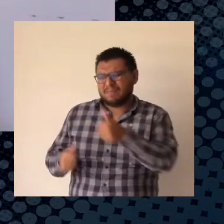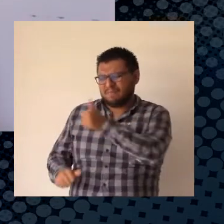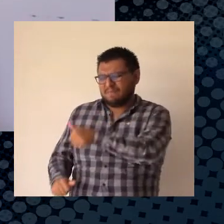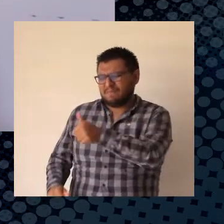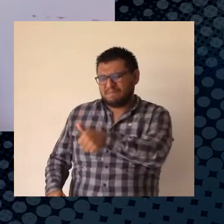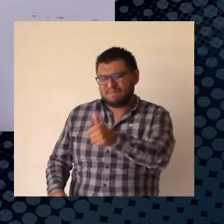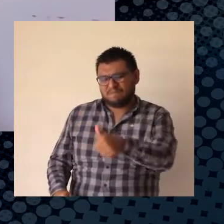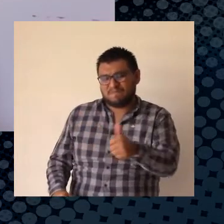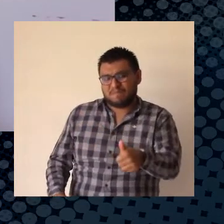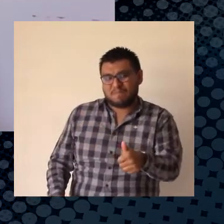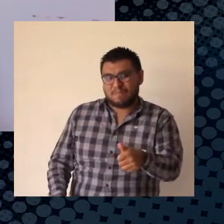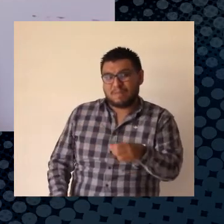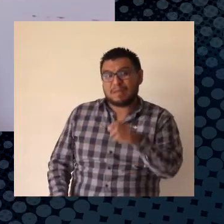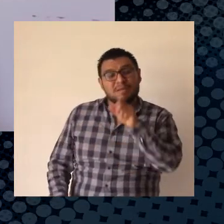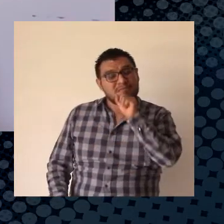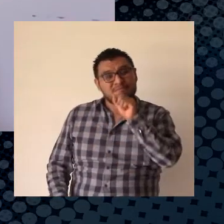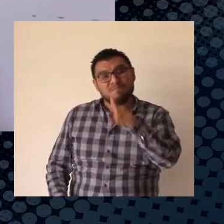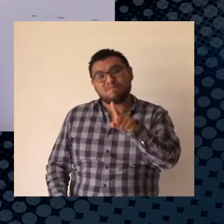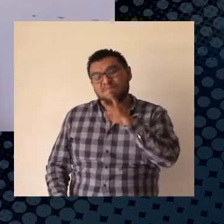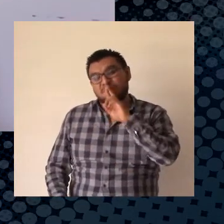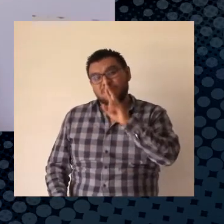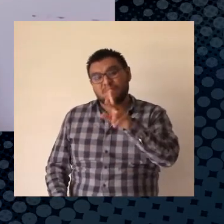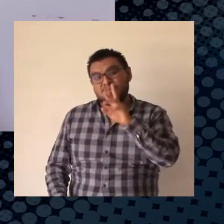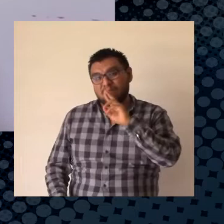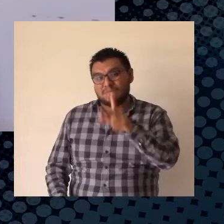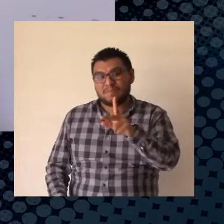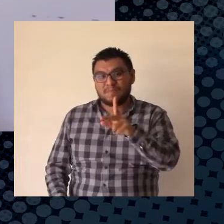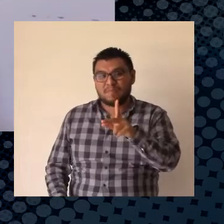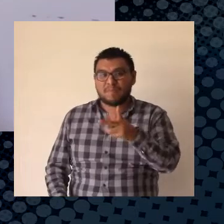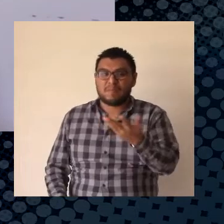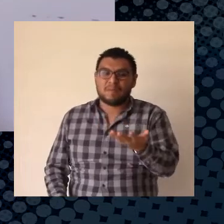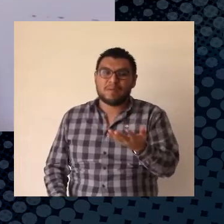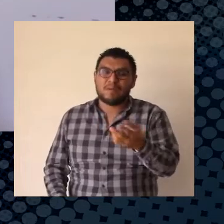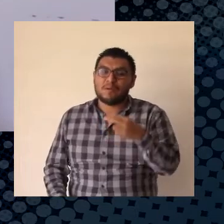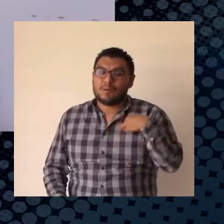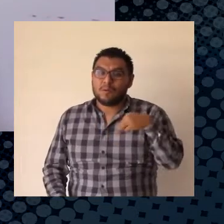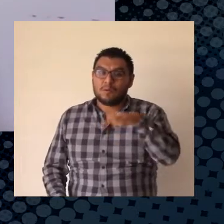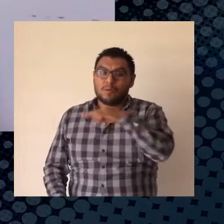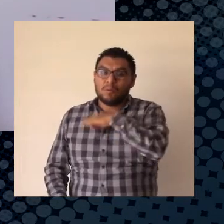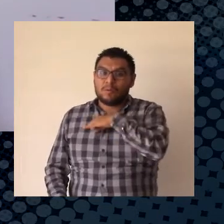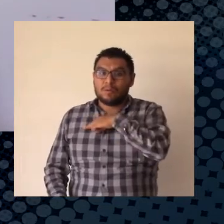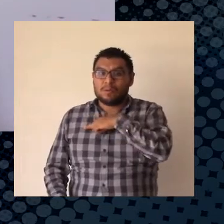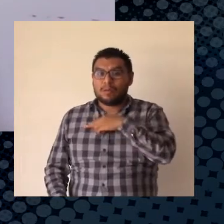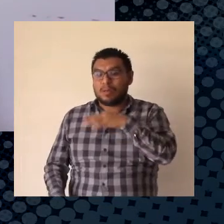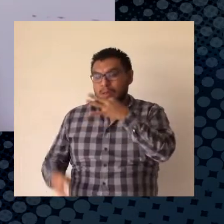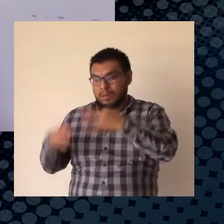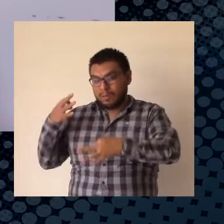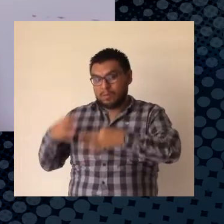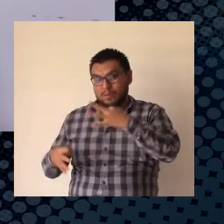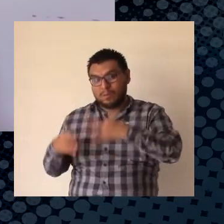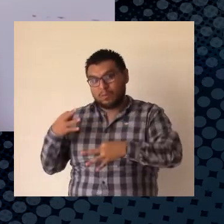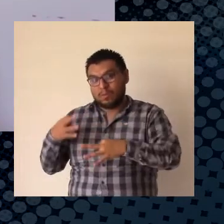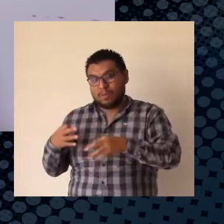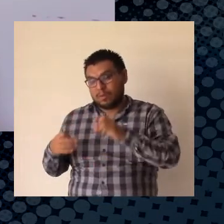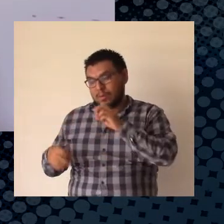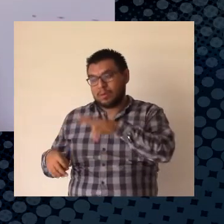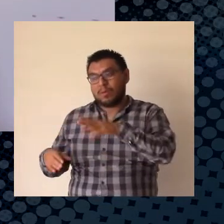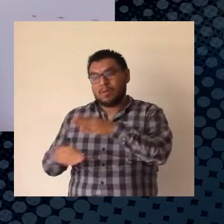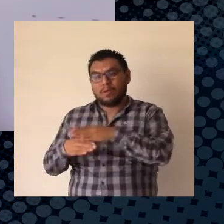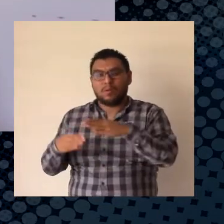va también a mejorar y a considerar nuestra manera de juzgar y ver las